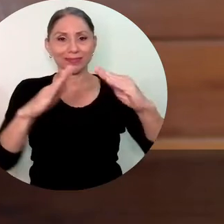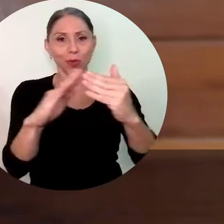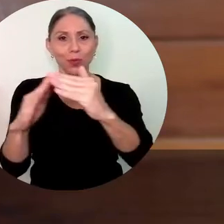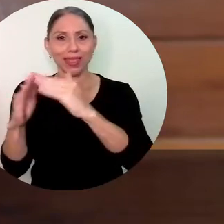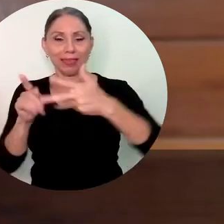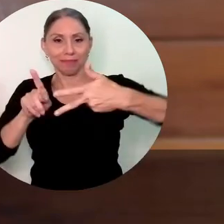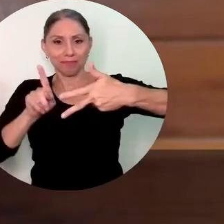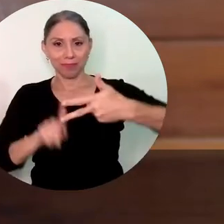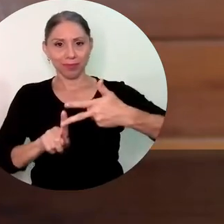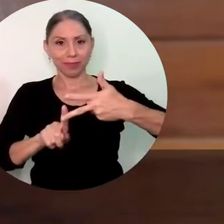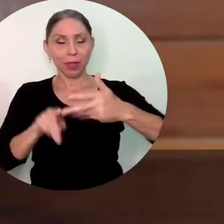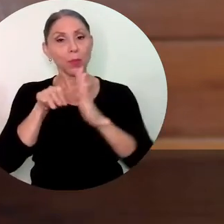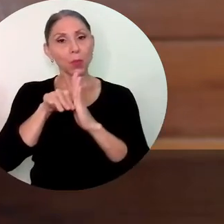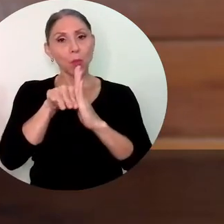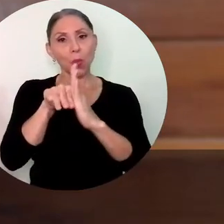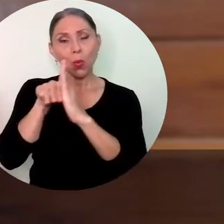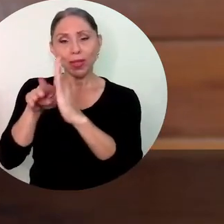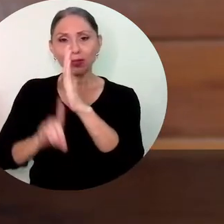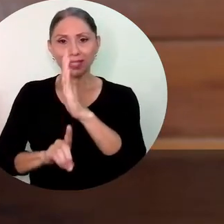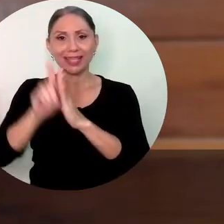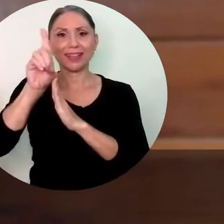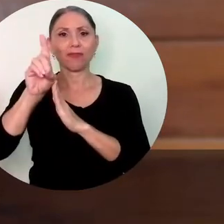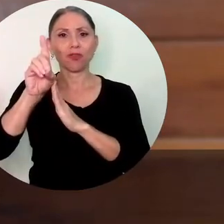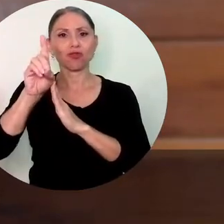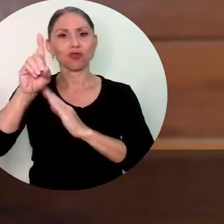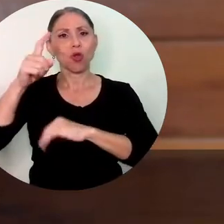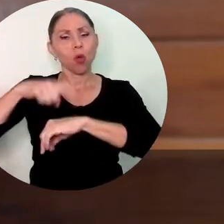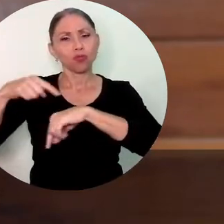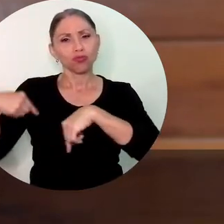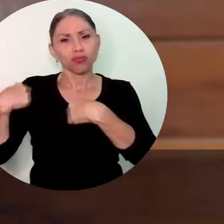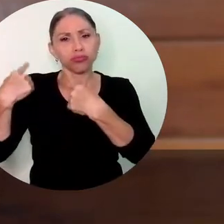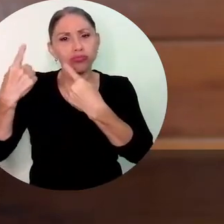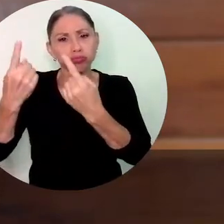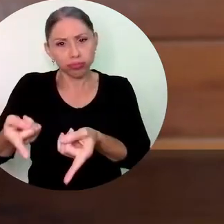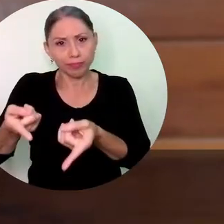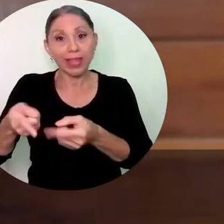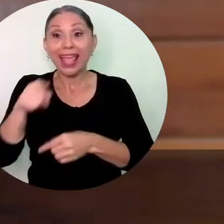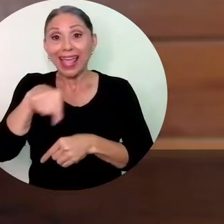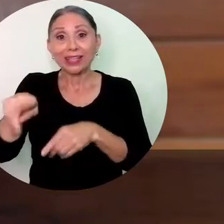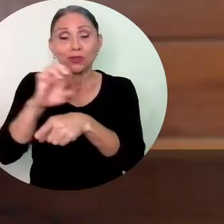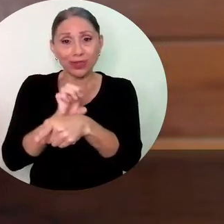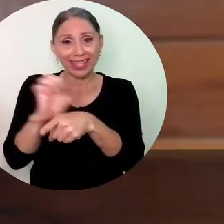3, pues modelos de desarrollo sostenibles, que aparte de que son éticos,